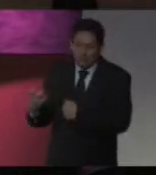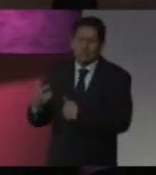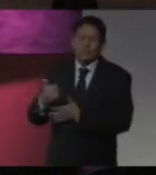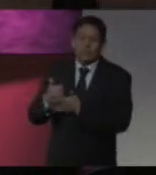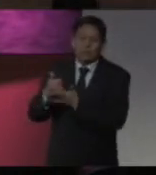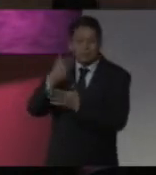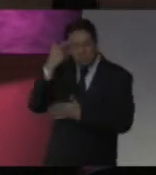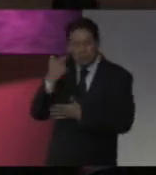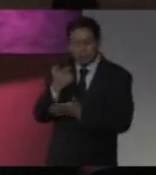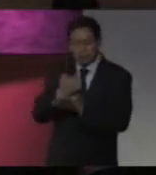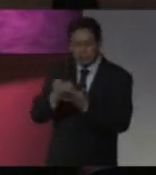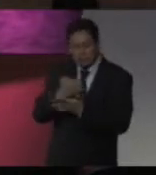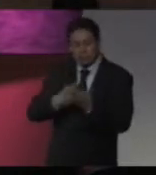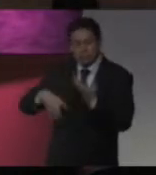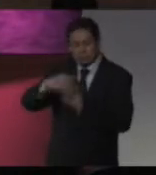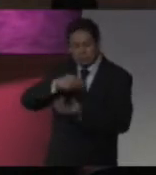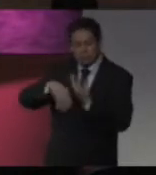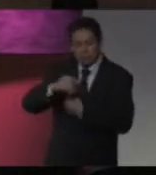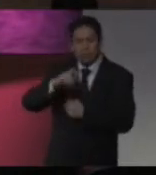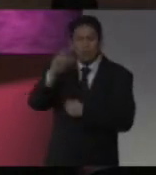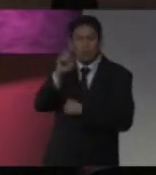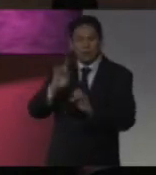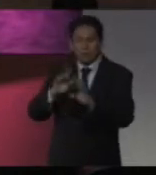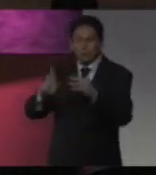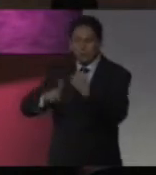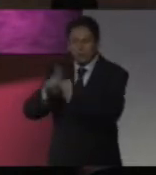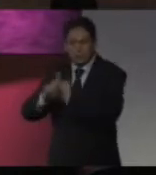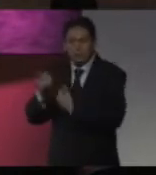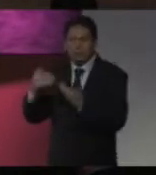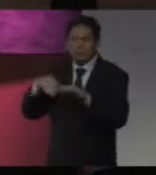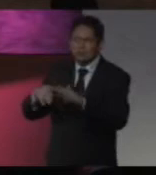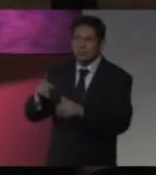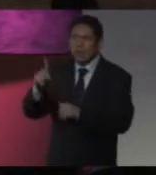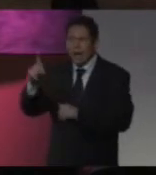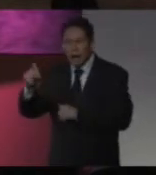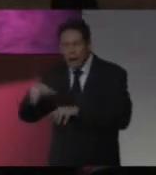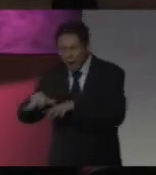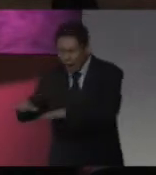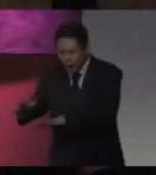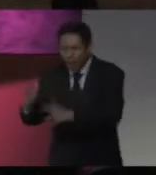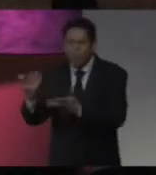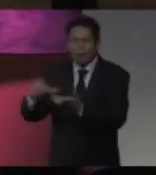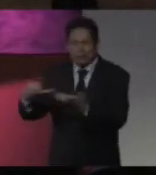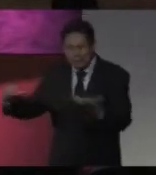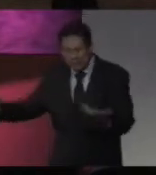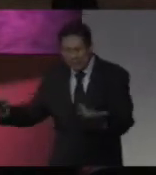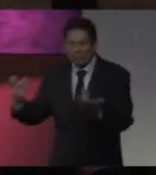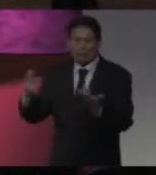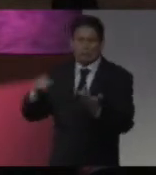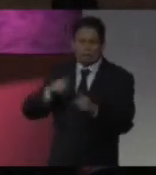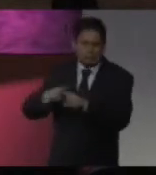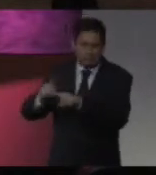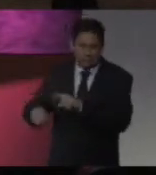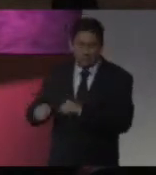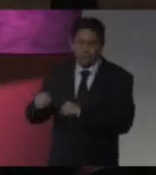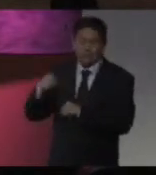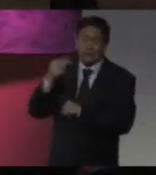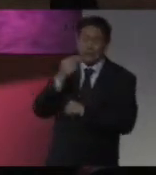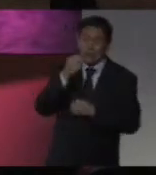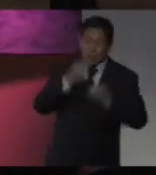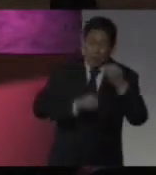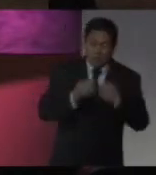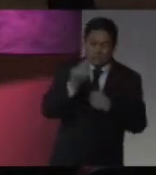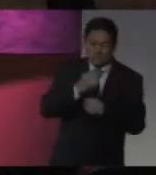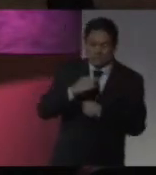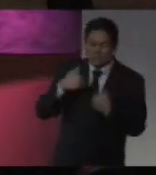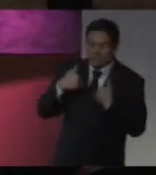por la contaminación del suelo, las tierras, es necesario que los jueces comprendan la profunda relación que existe entre mujeres y tierra. No por